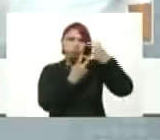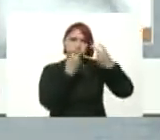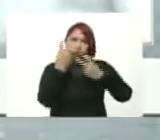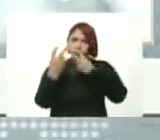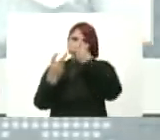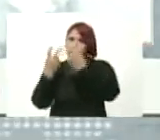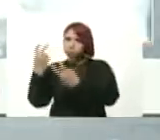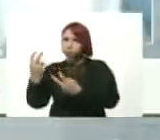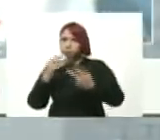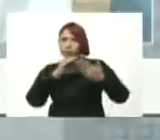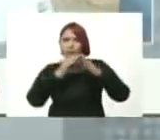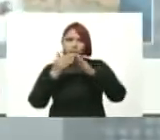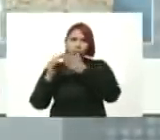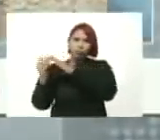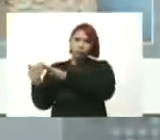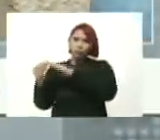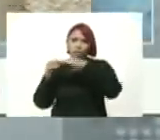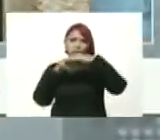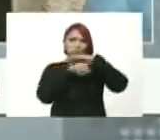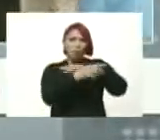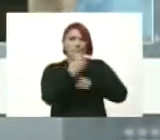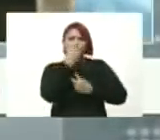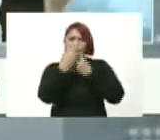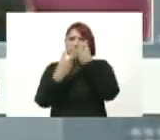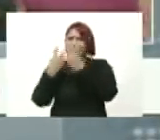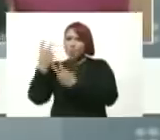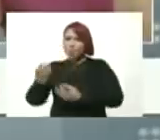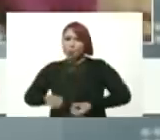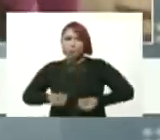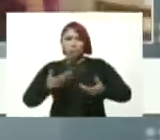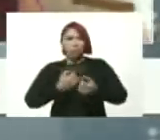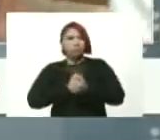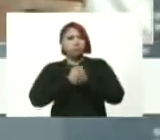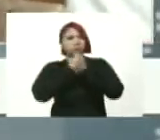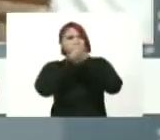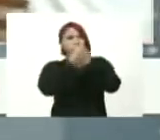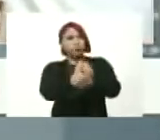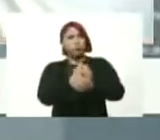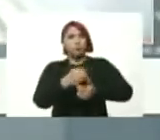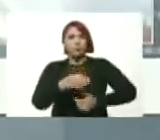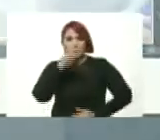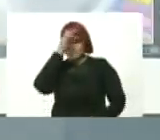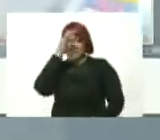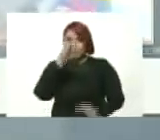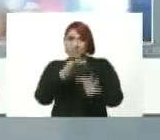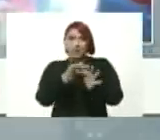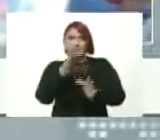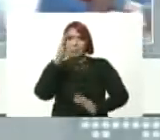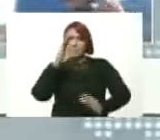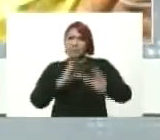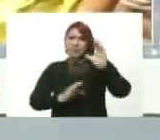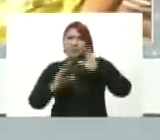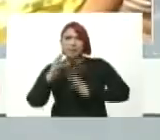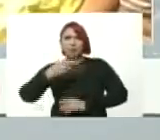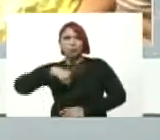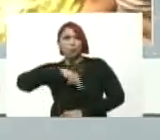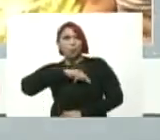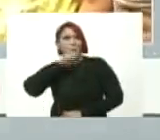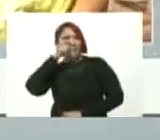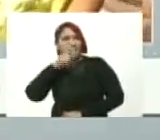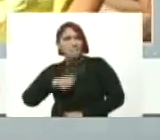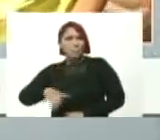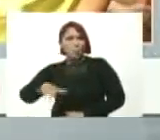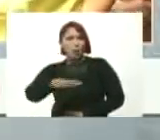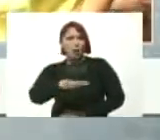comunidad por comunidad llevando el amor la fe y la ciencia a nuestro pueblo